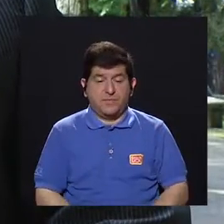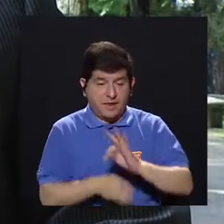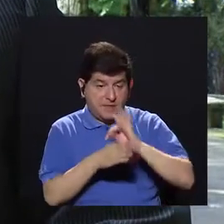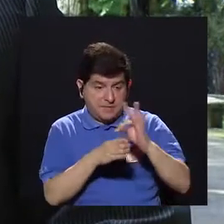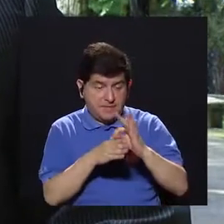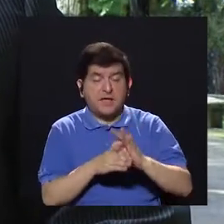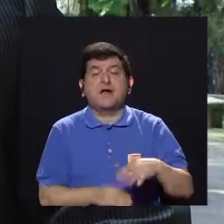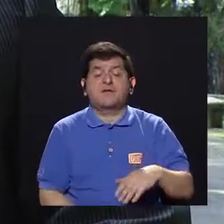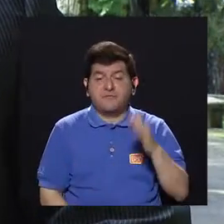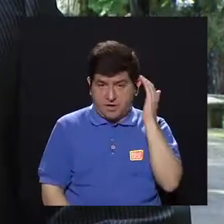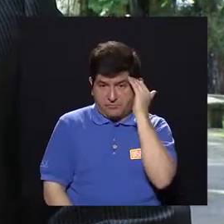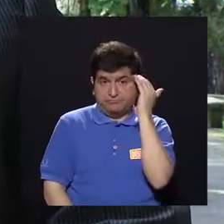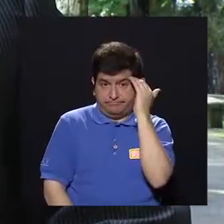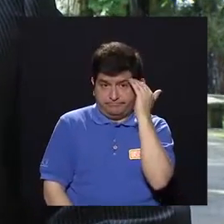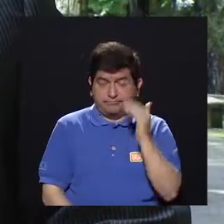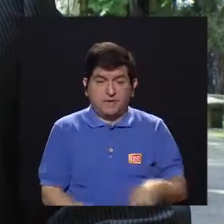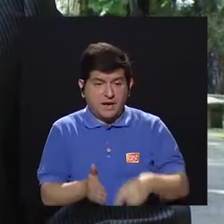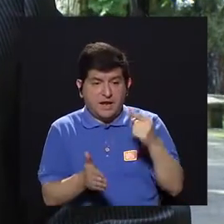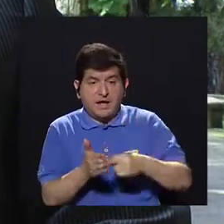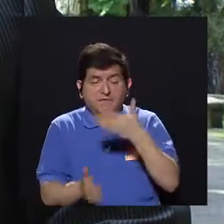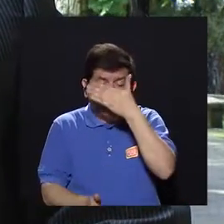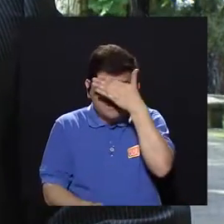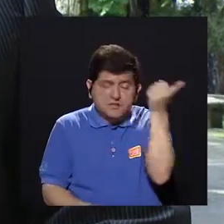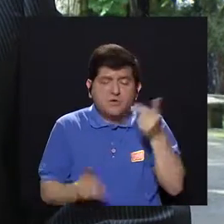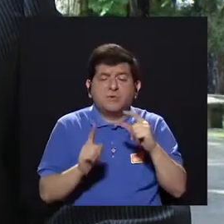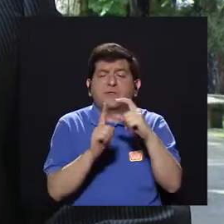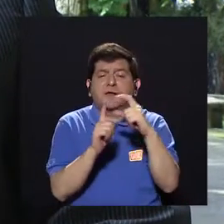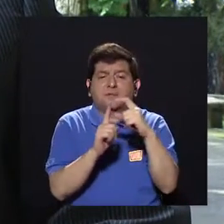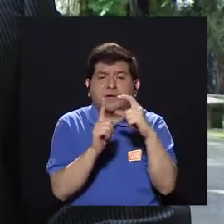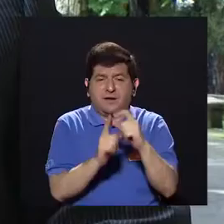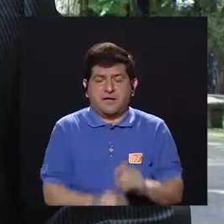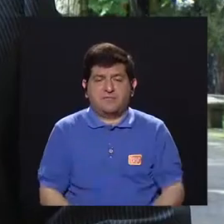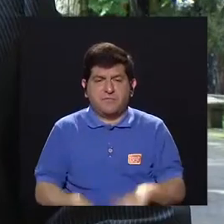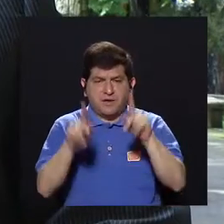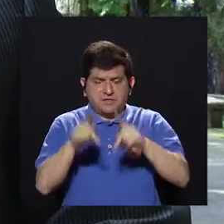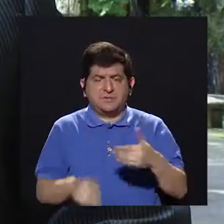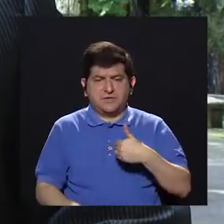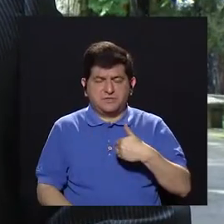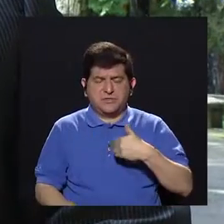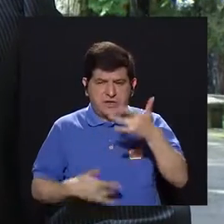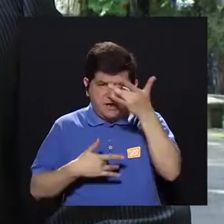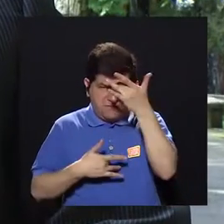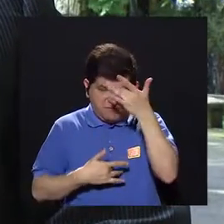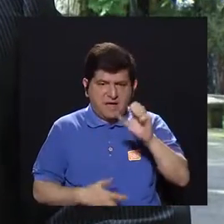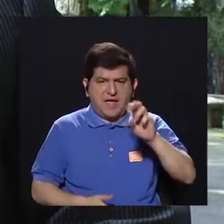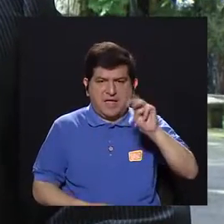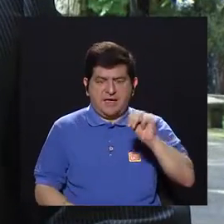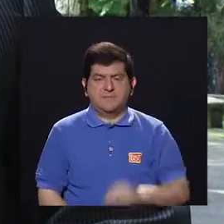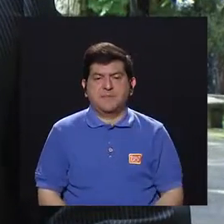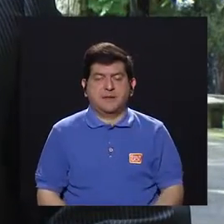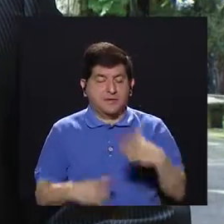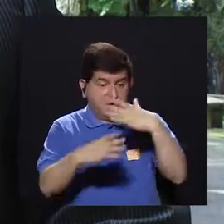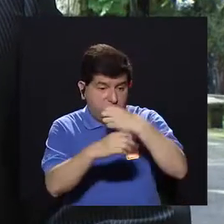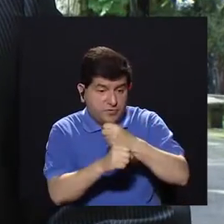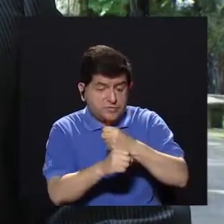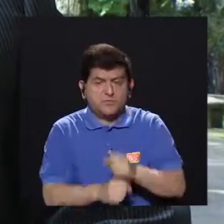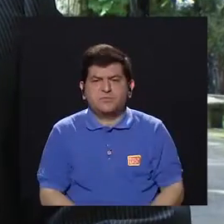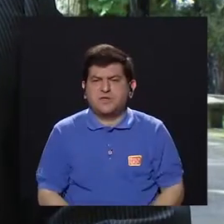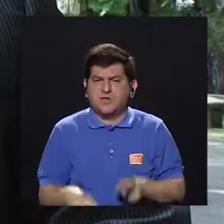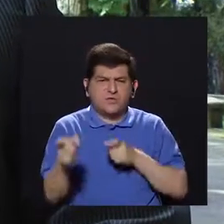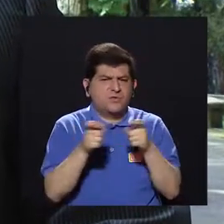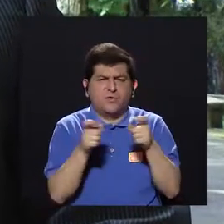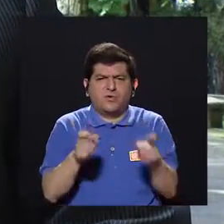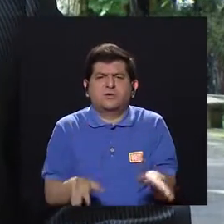vejiga. Incluso terapia a nivel cognitivo, porque se ha visto que a veces se nos olvidan algunas palabras en personas con esclerosis múltiple. En